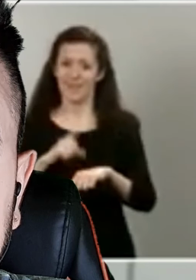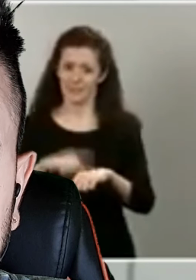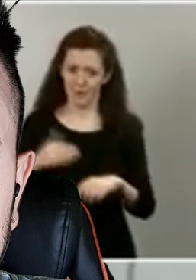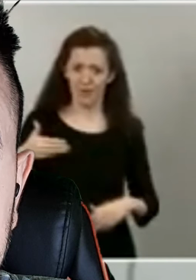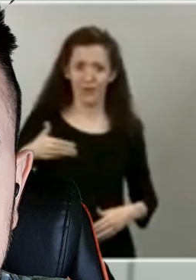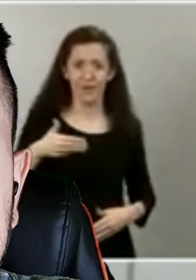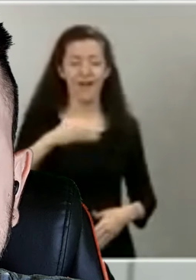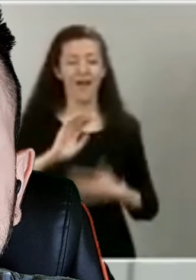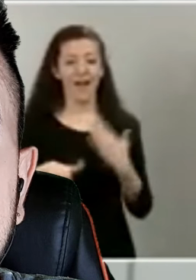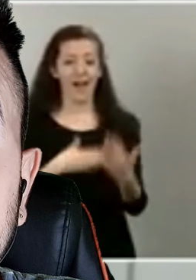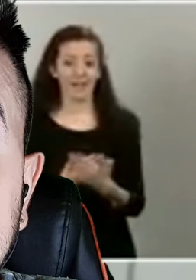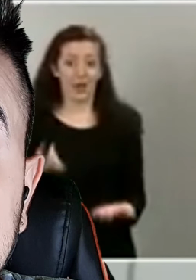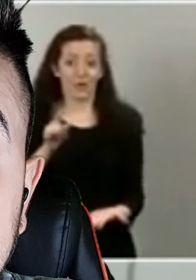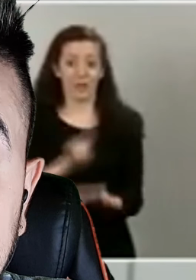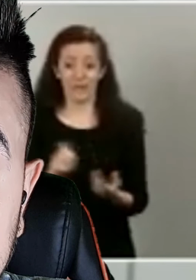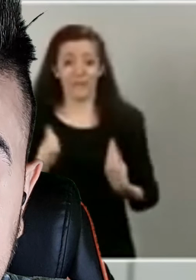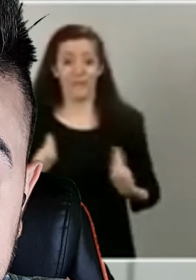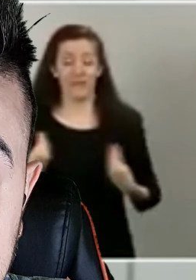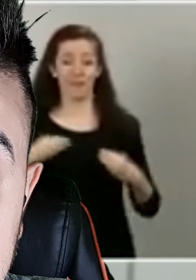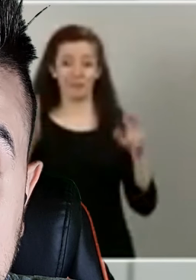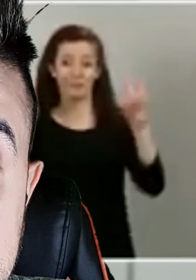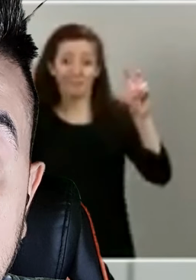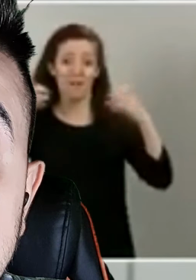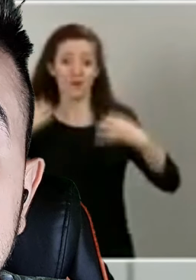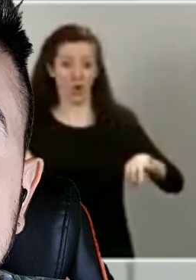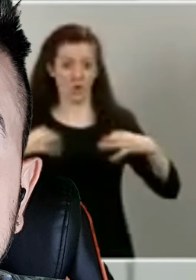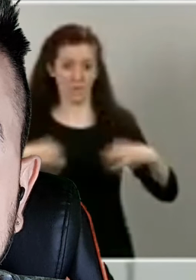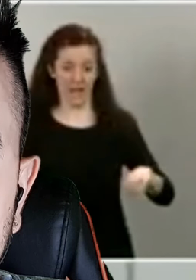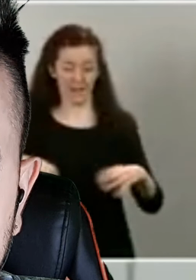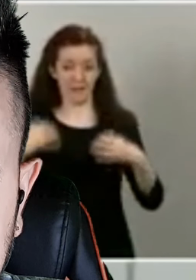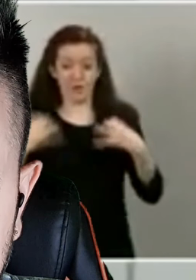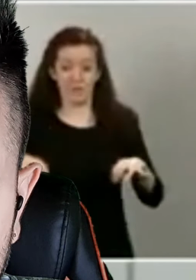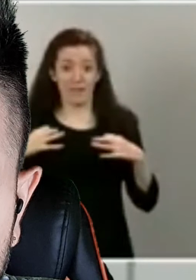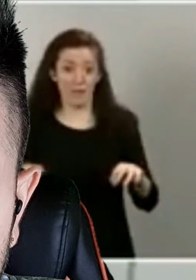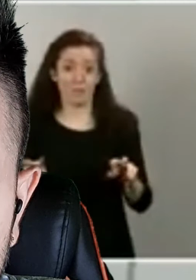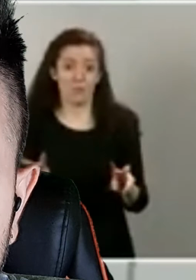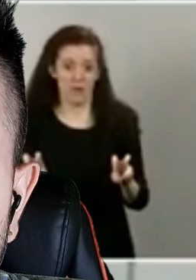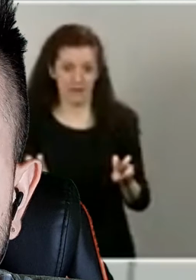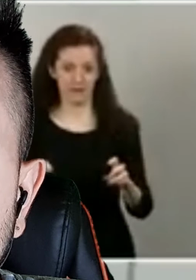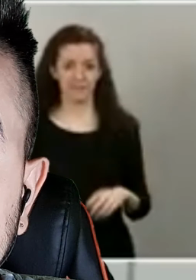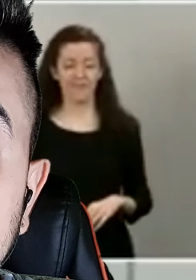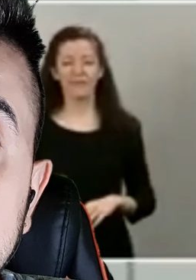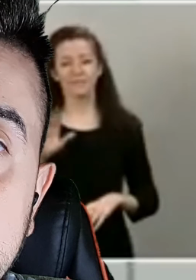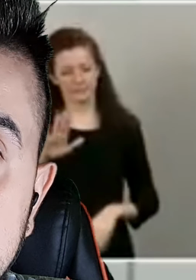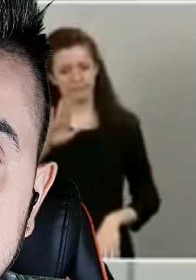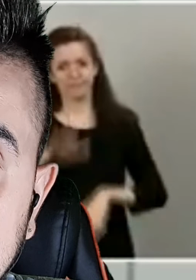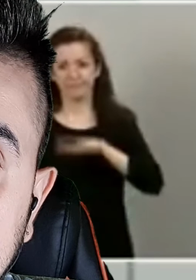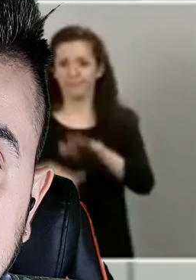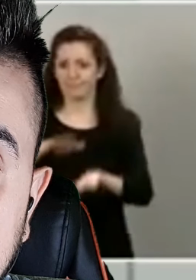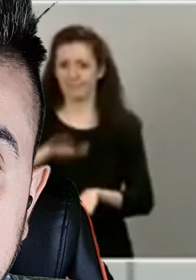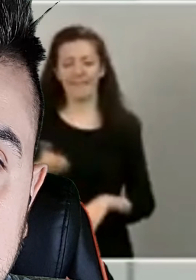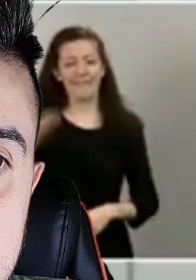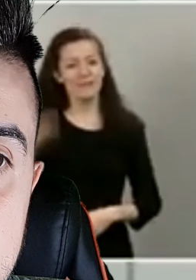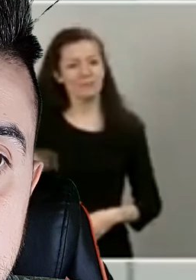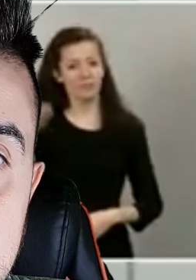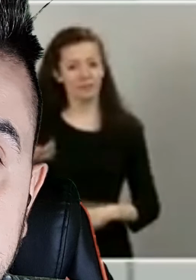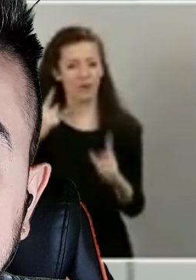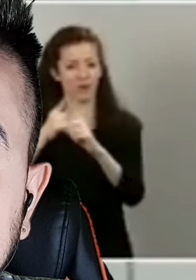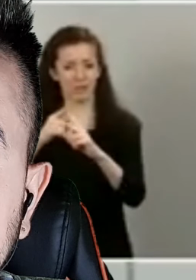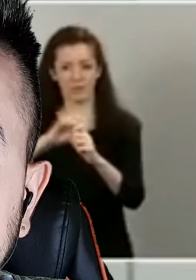me ha tratado muy bien ha comprendido la situación y ahora cuida de decir que lo que ha pasado estoy en el te vale